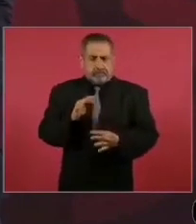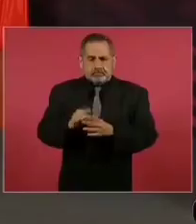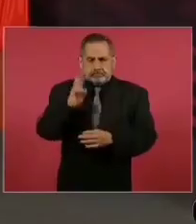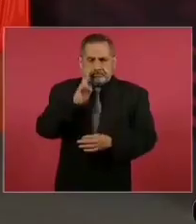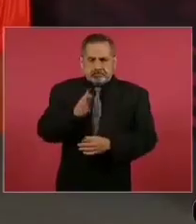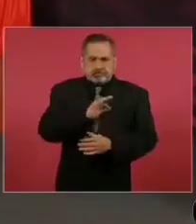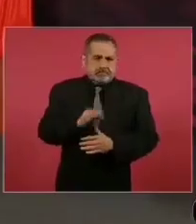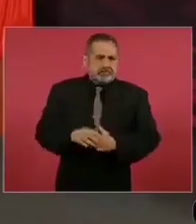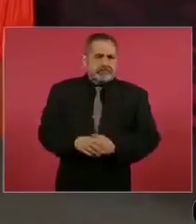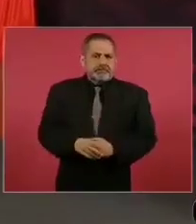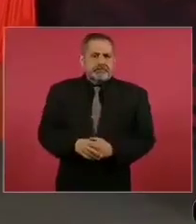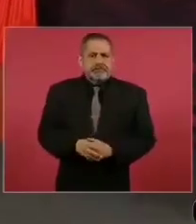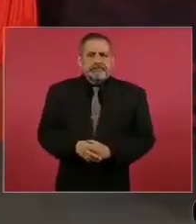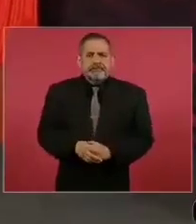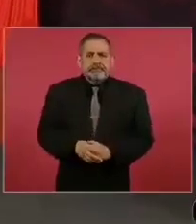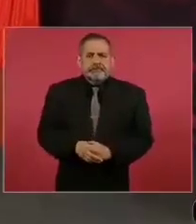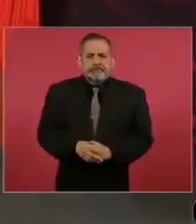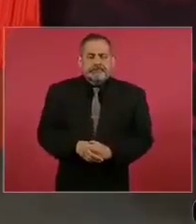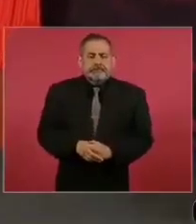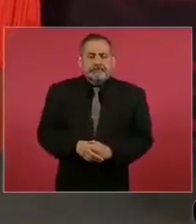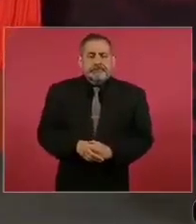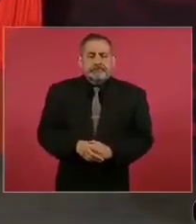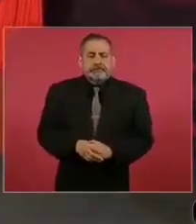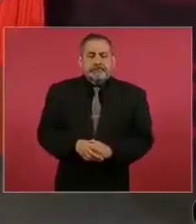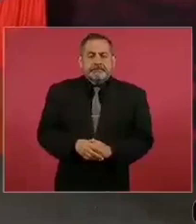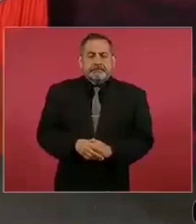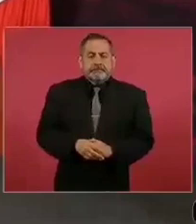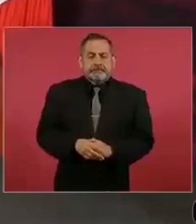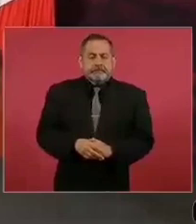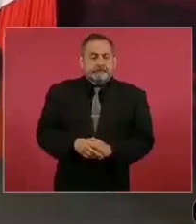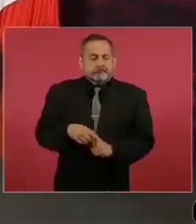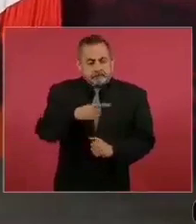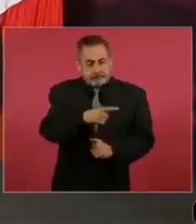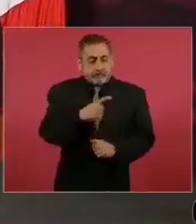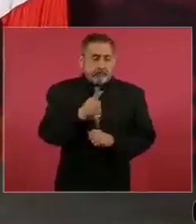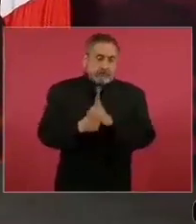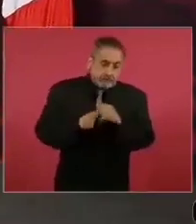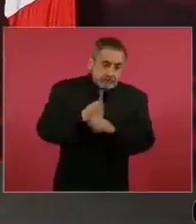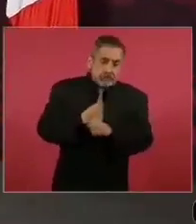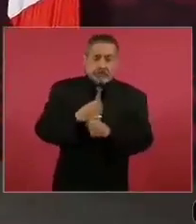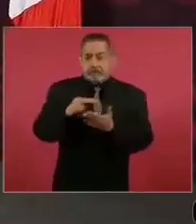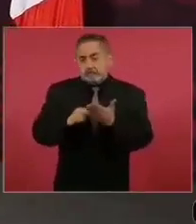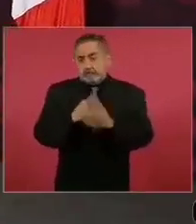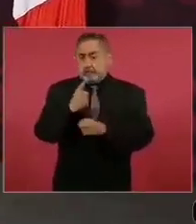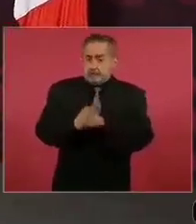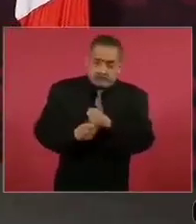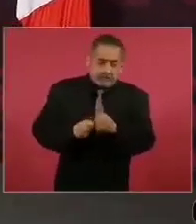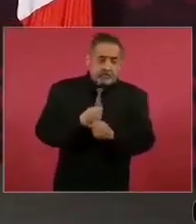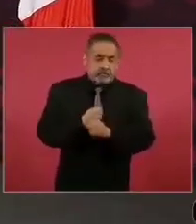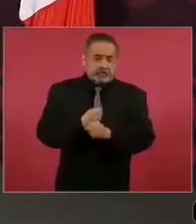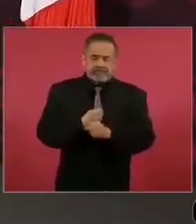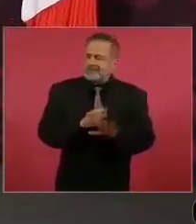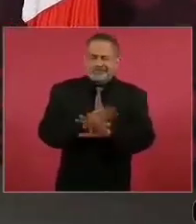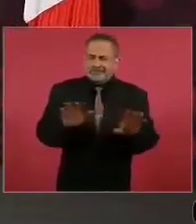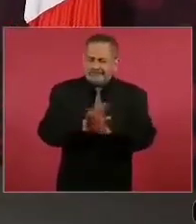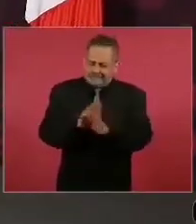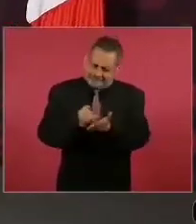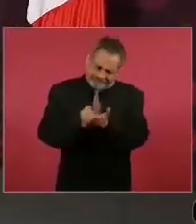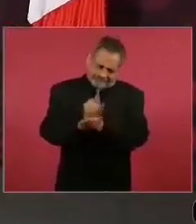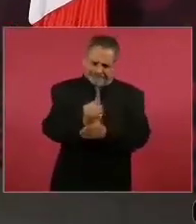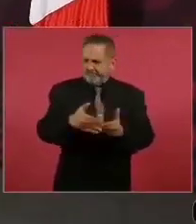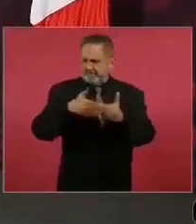también para que no se esté renovando año con año sino que ya quede establecido